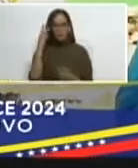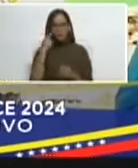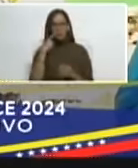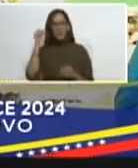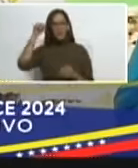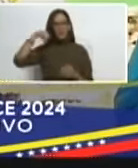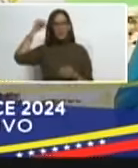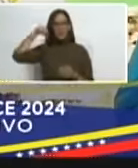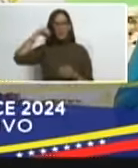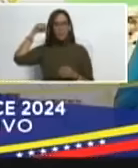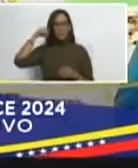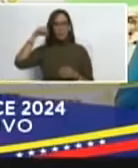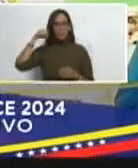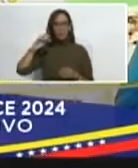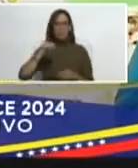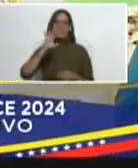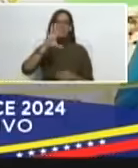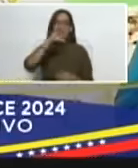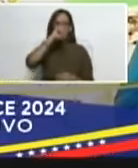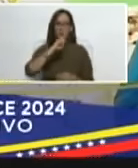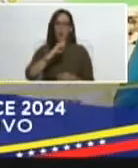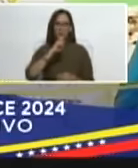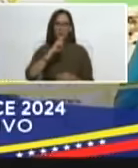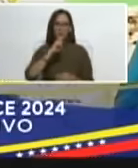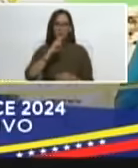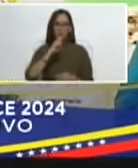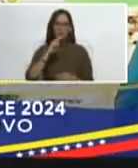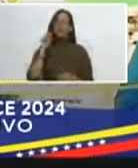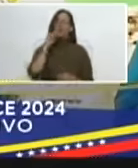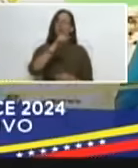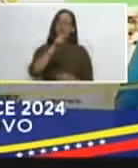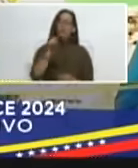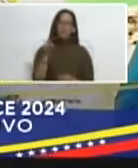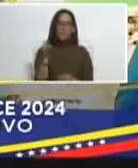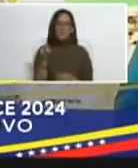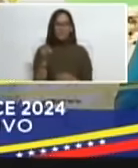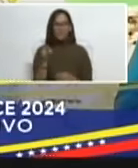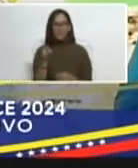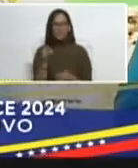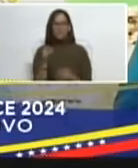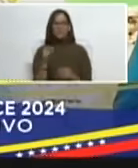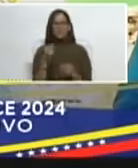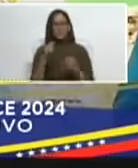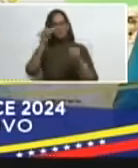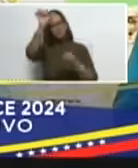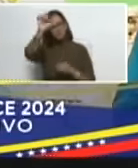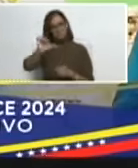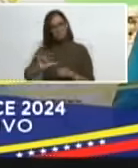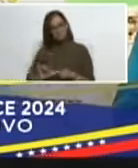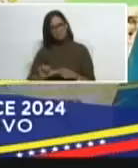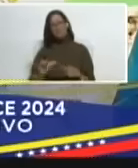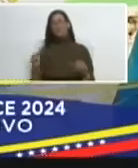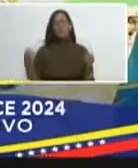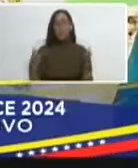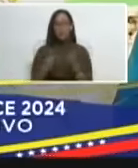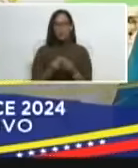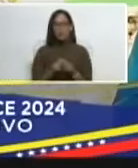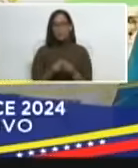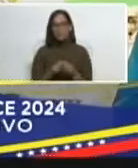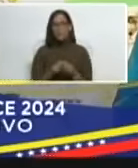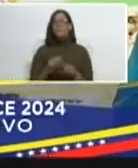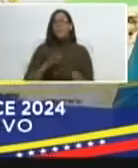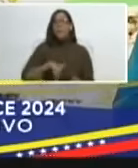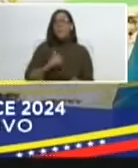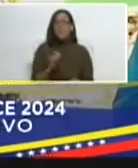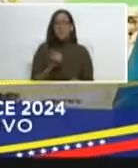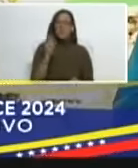video de hace 5 años, y ustedes saquen sus propias conclusiones, si es posible